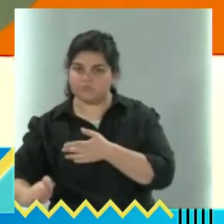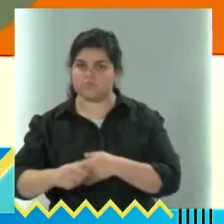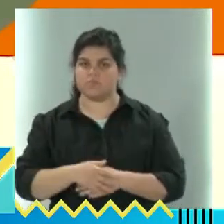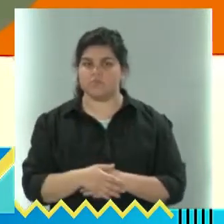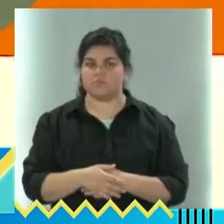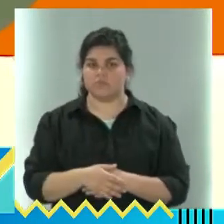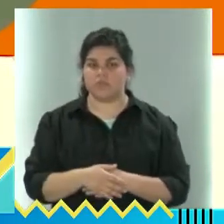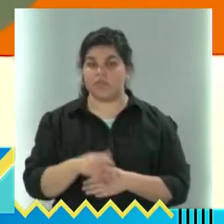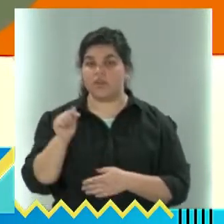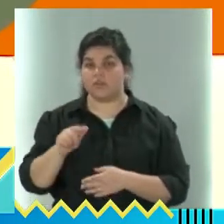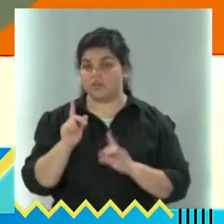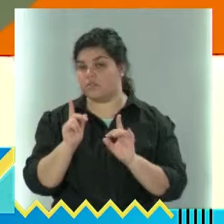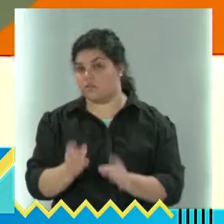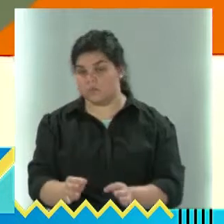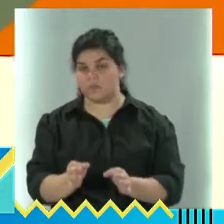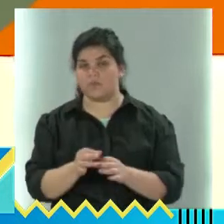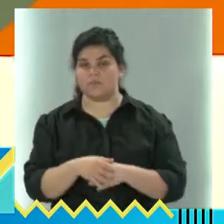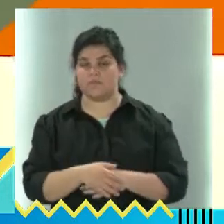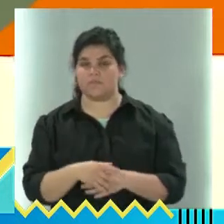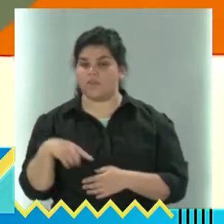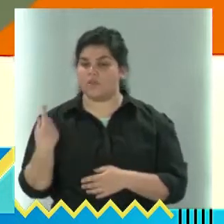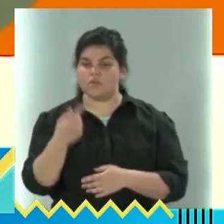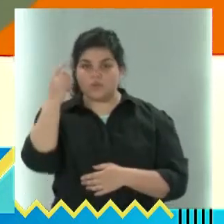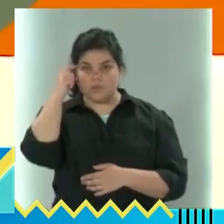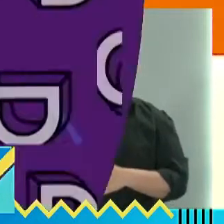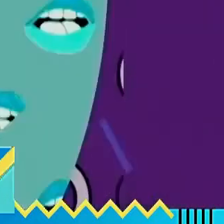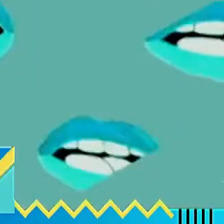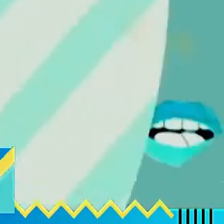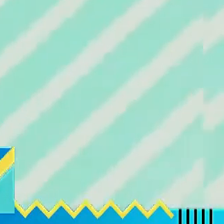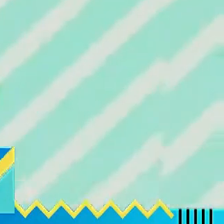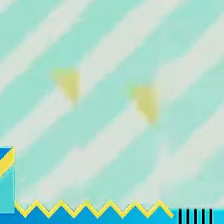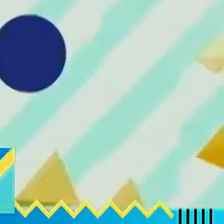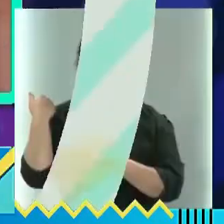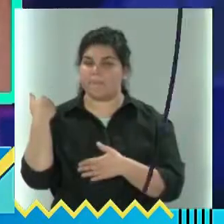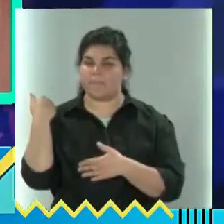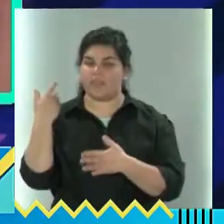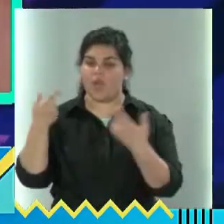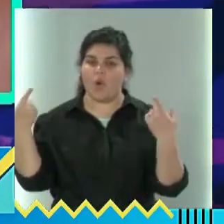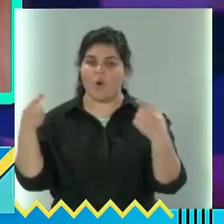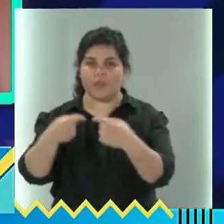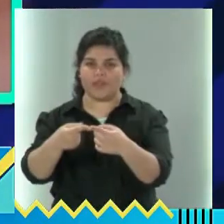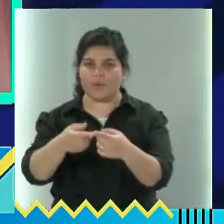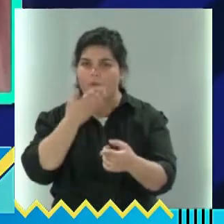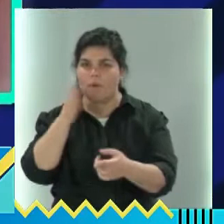el resto, obviamente, al considerar nosotros que iban en contra del objetivo, del espíritu mismo